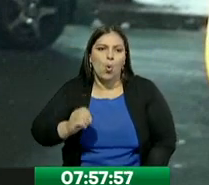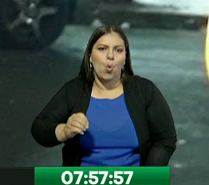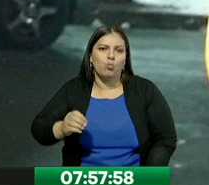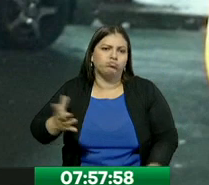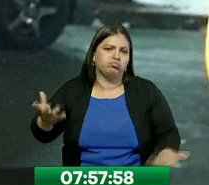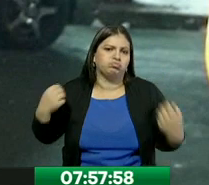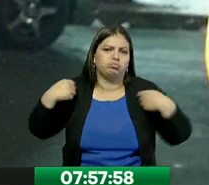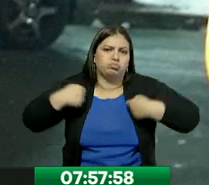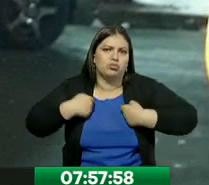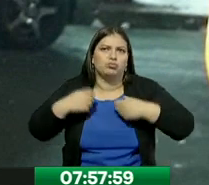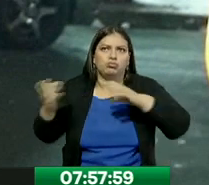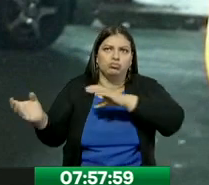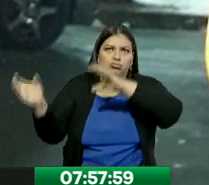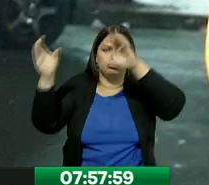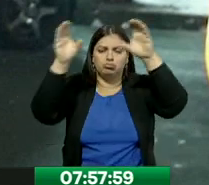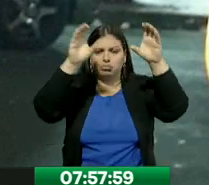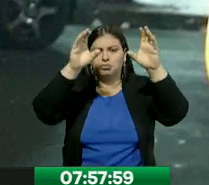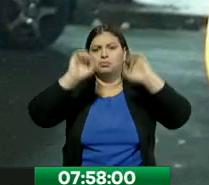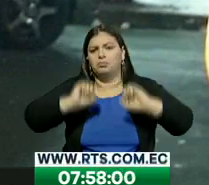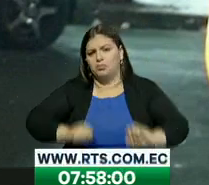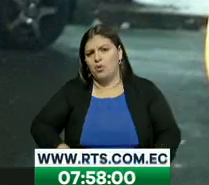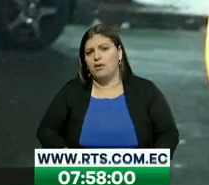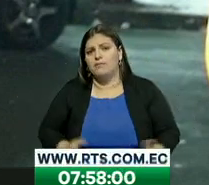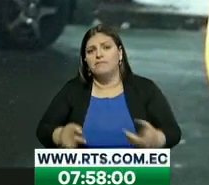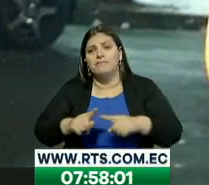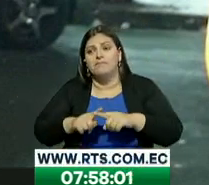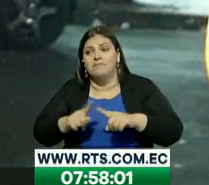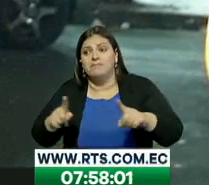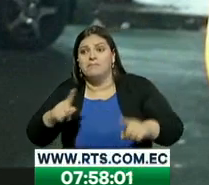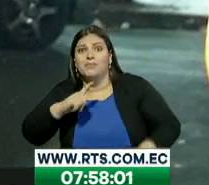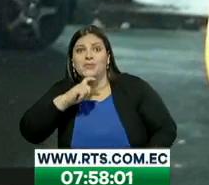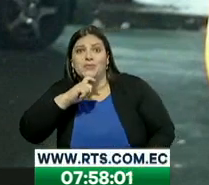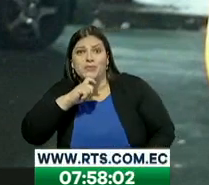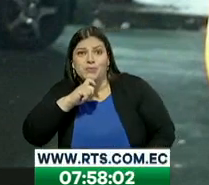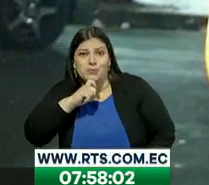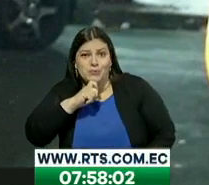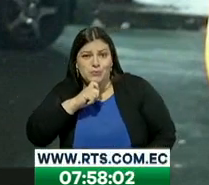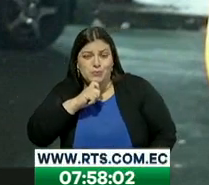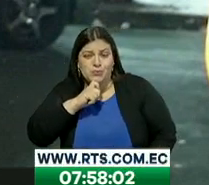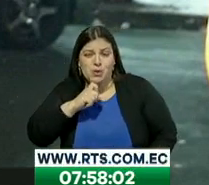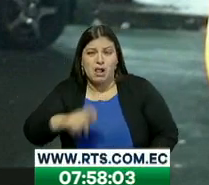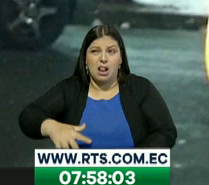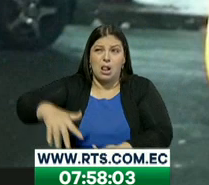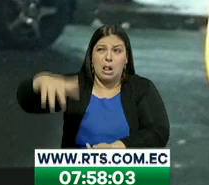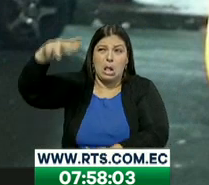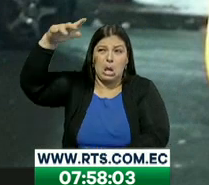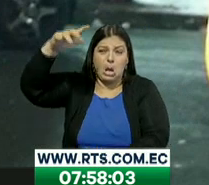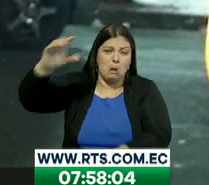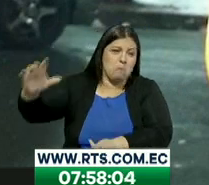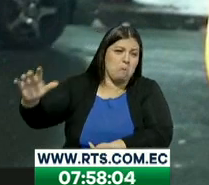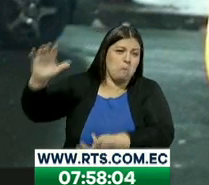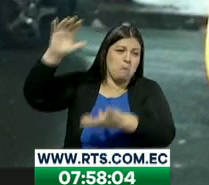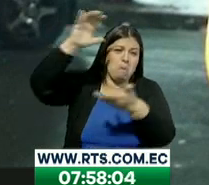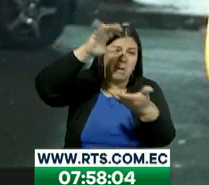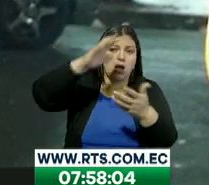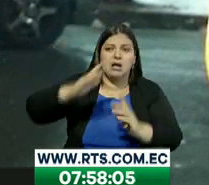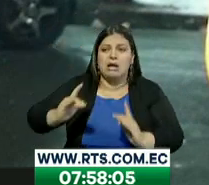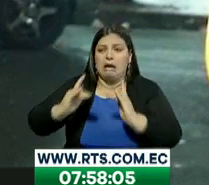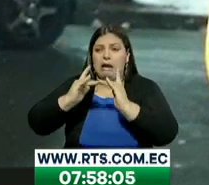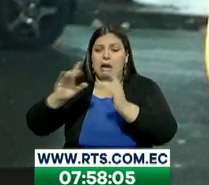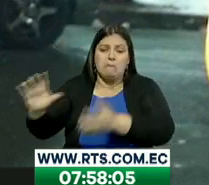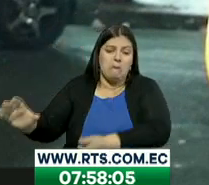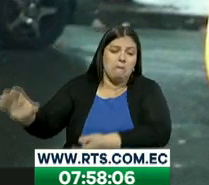hechas las parrillas, pero no para llevarte una refrigeradora, una cama, un somier o estas estructuras que son grandes. Entonces estamos viendo